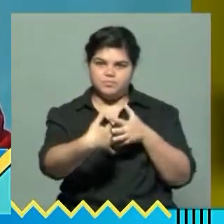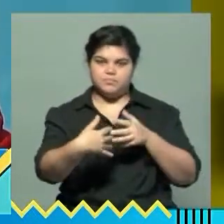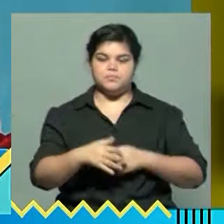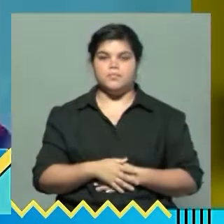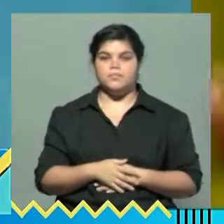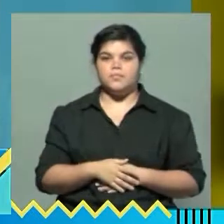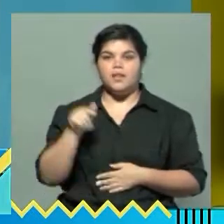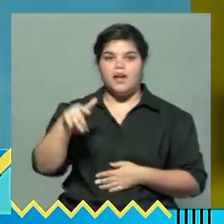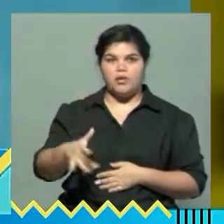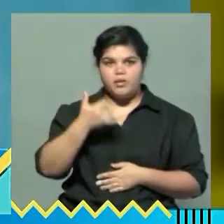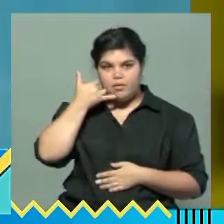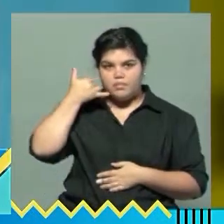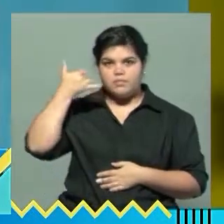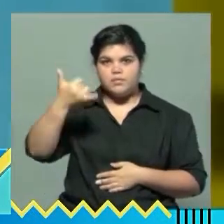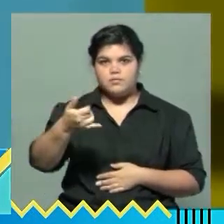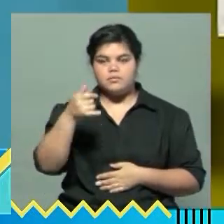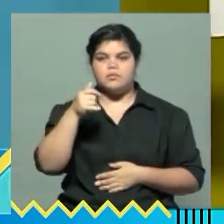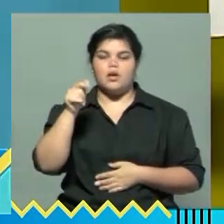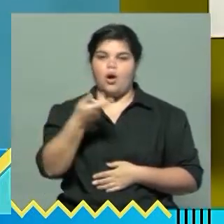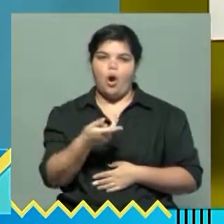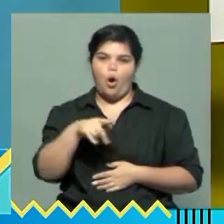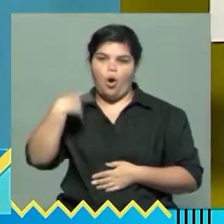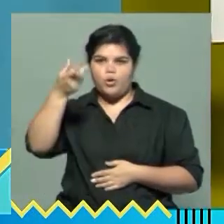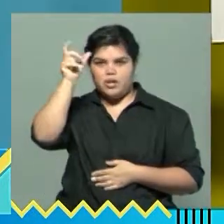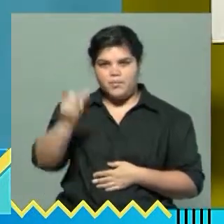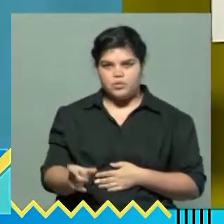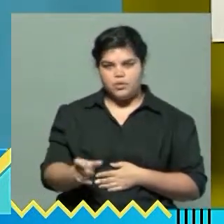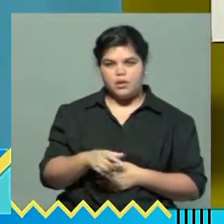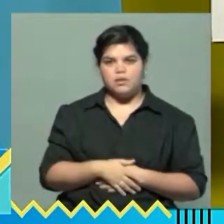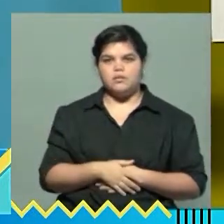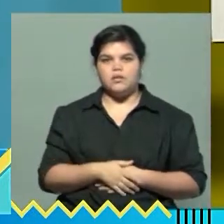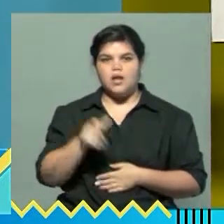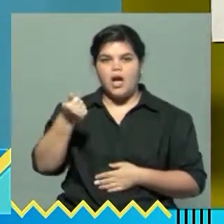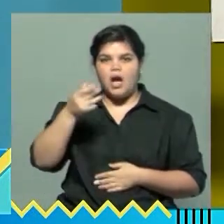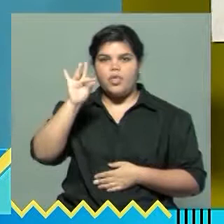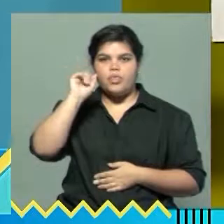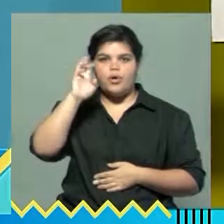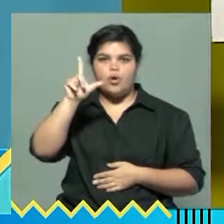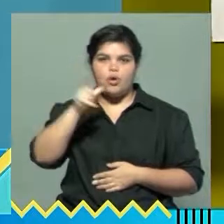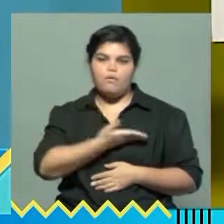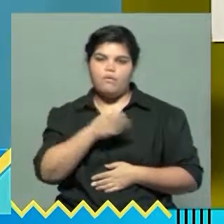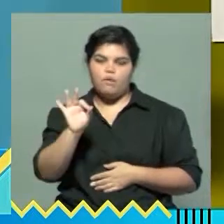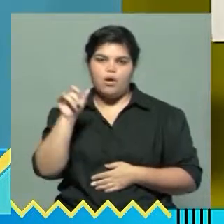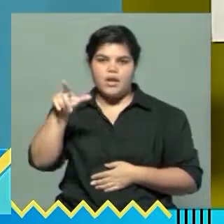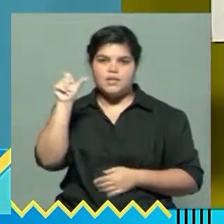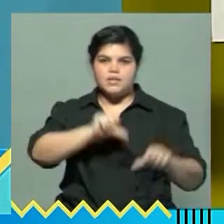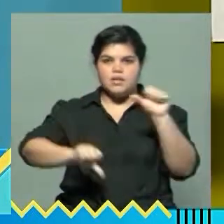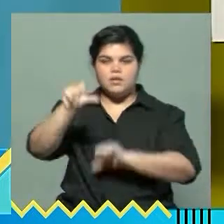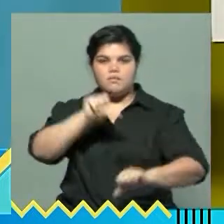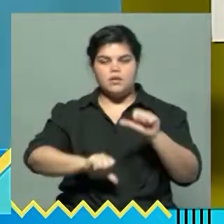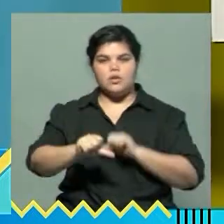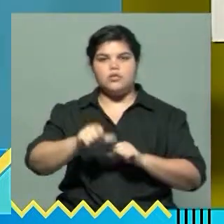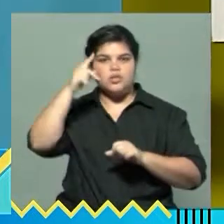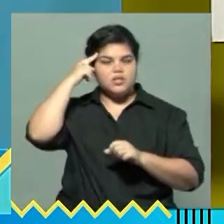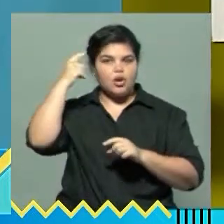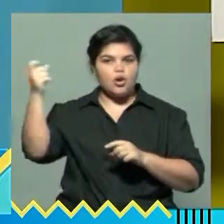incorporar una voz más, lo vamos a incorporar a la charla. Está en comunicación telefónica Adolfo García, director científico del Laboratorio de Psicología